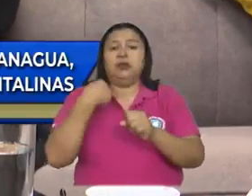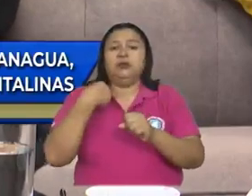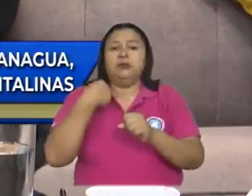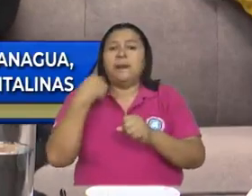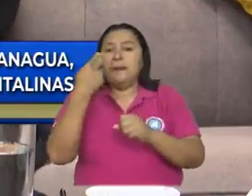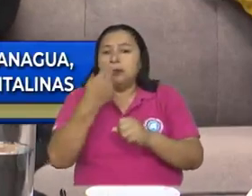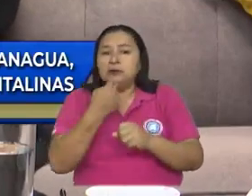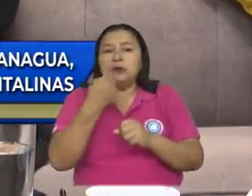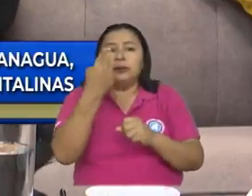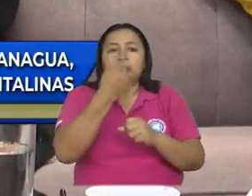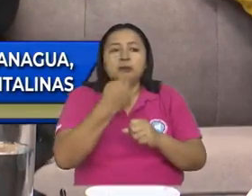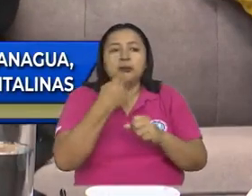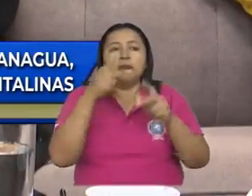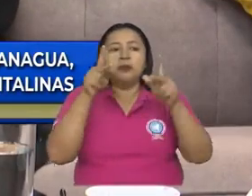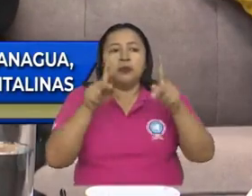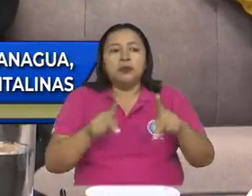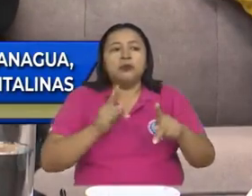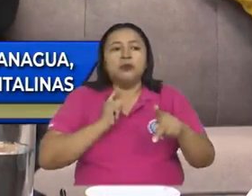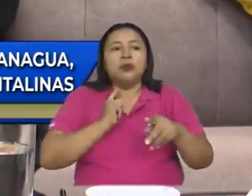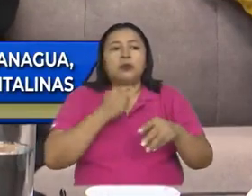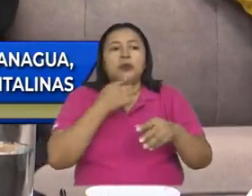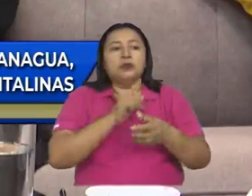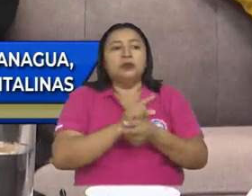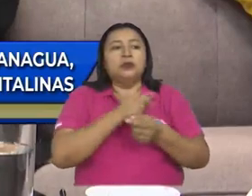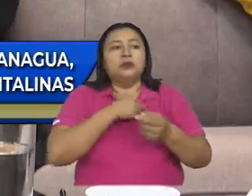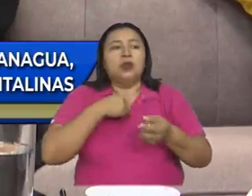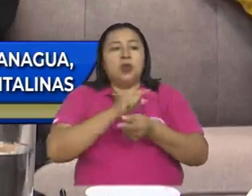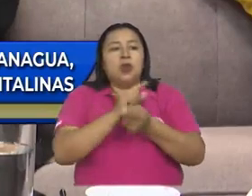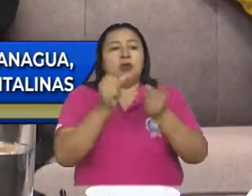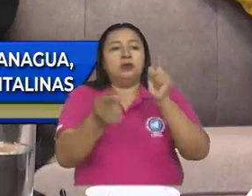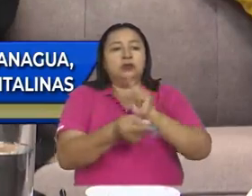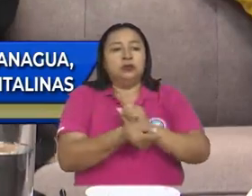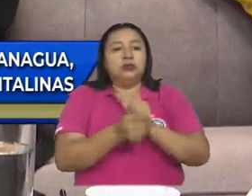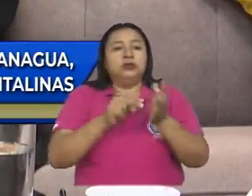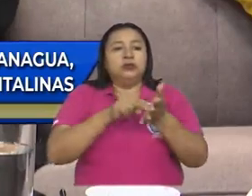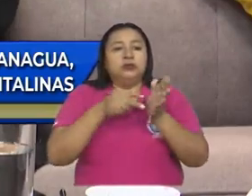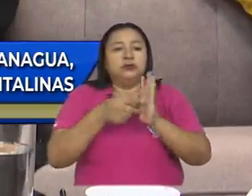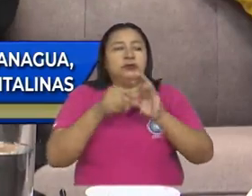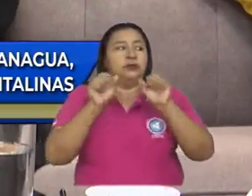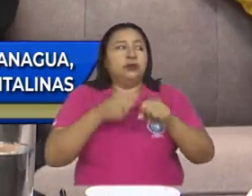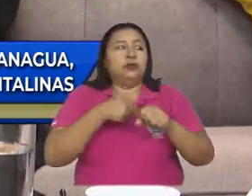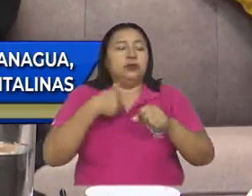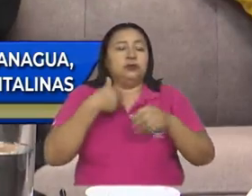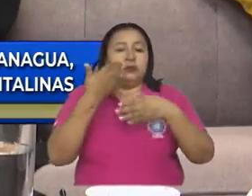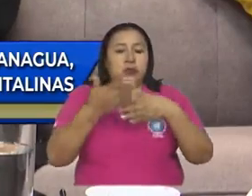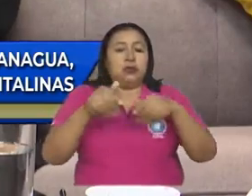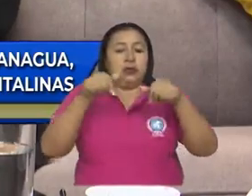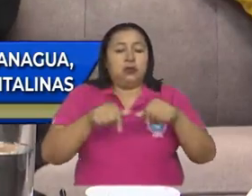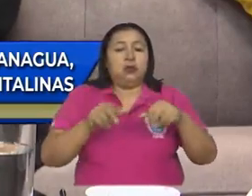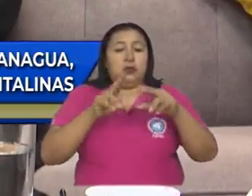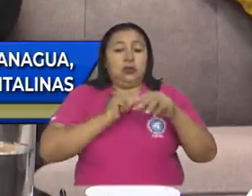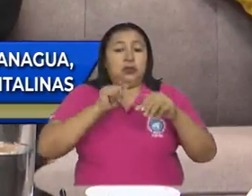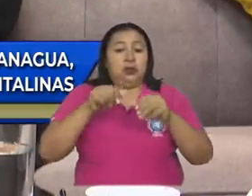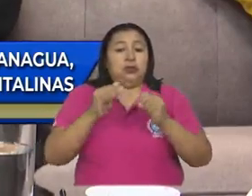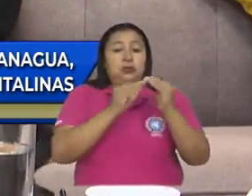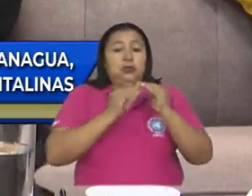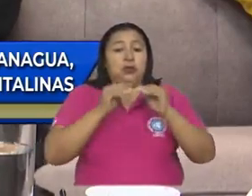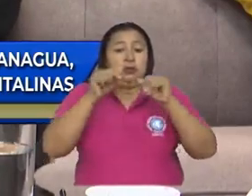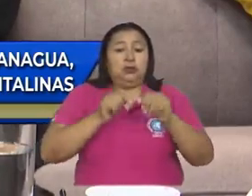con la población. Por eso vemos las transformaciones significativas que han habido en nuestra ciudad gracias a